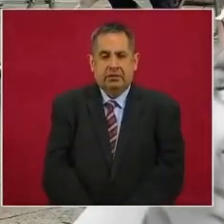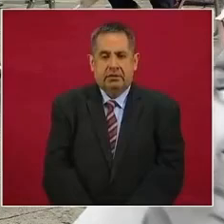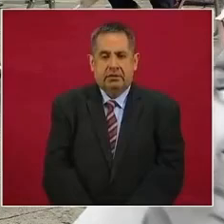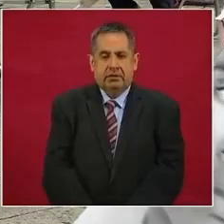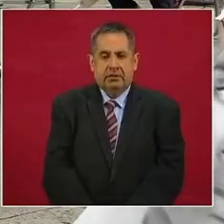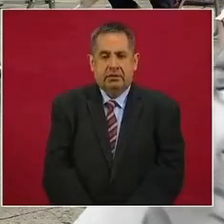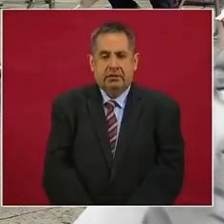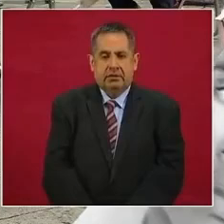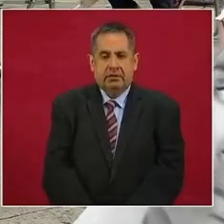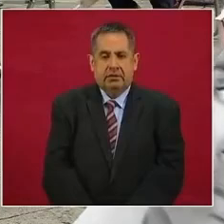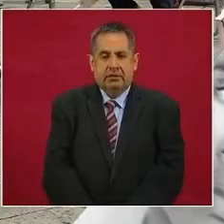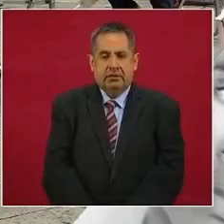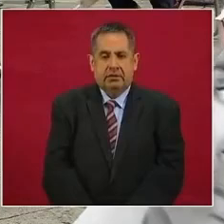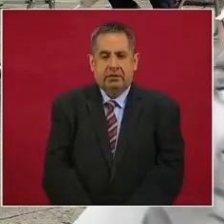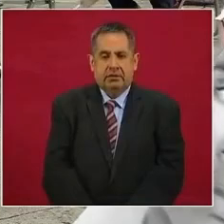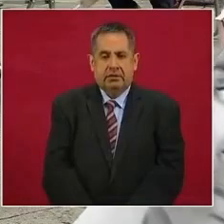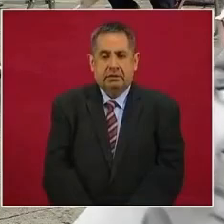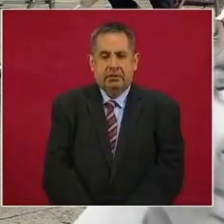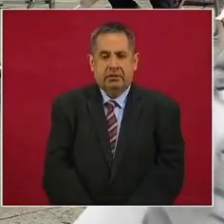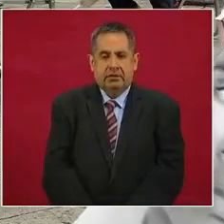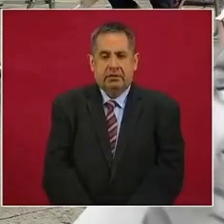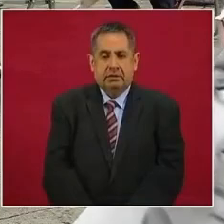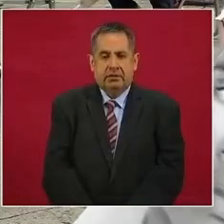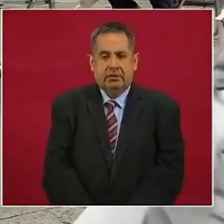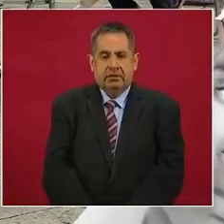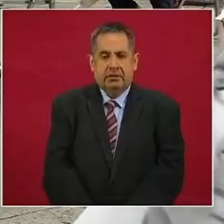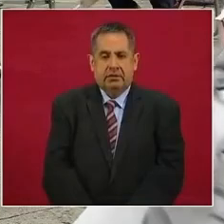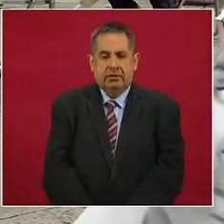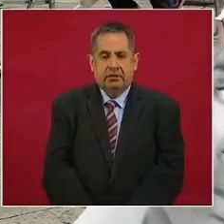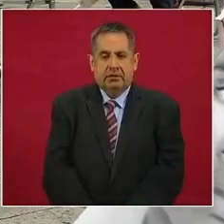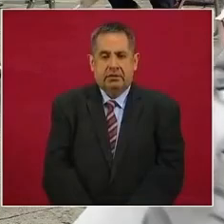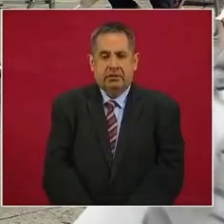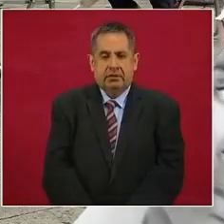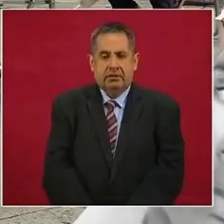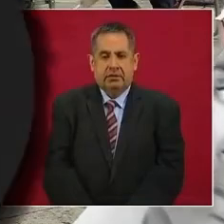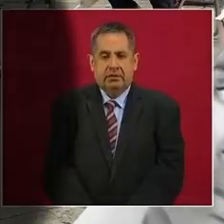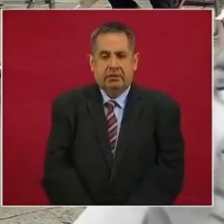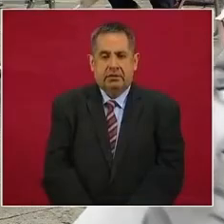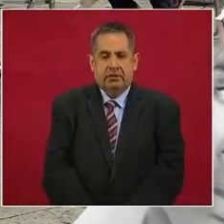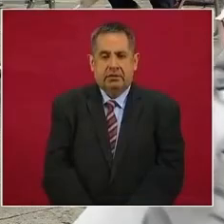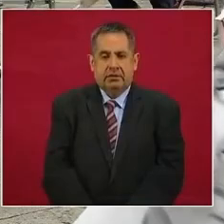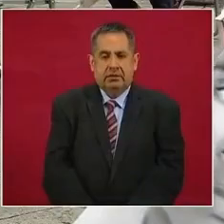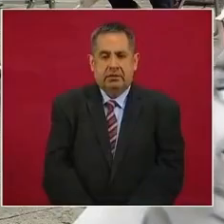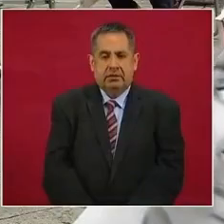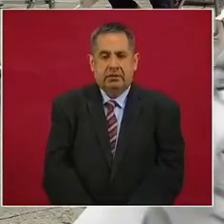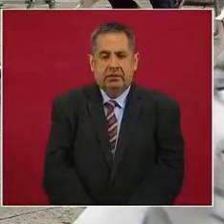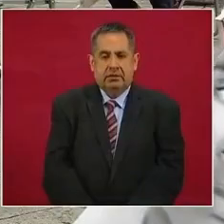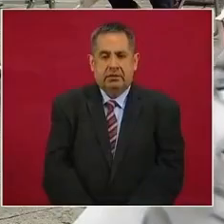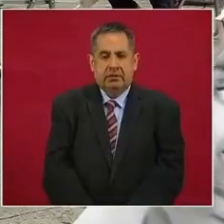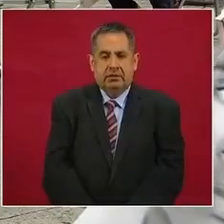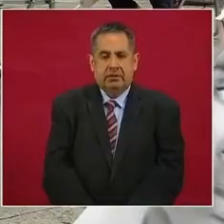Si te gustó, dale like, compártelo, suscríbete y activa la campanita para recibir las notificaciones de nuestro canal.